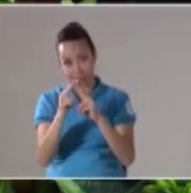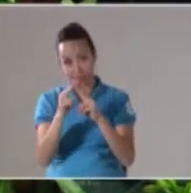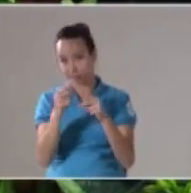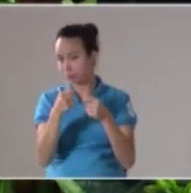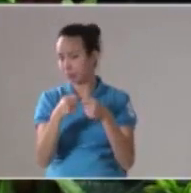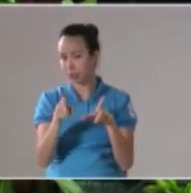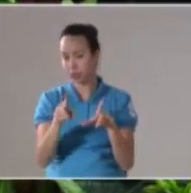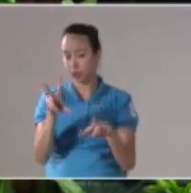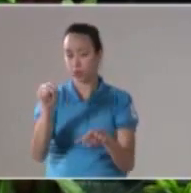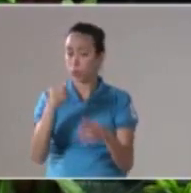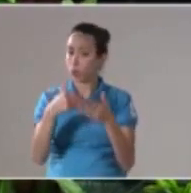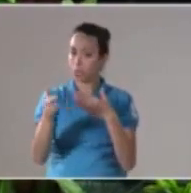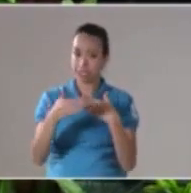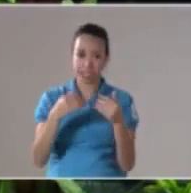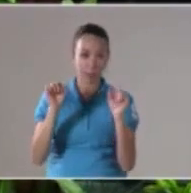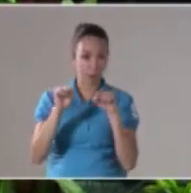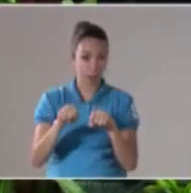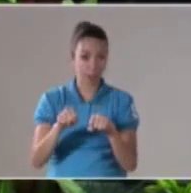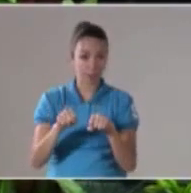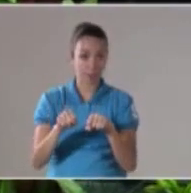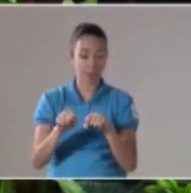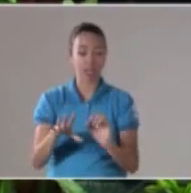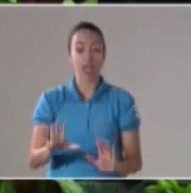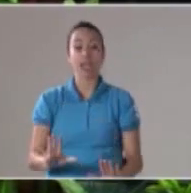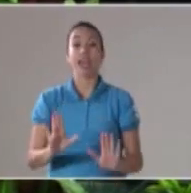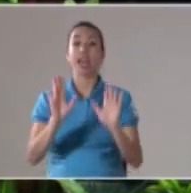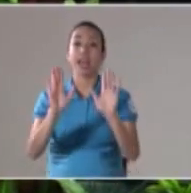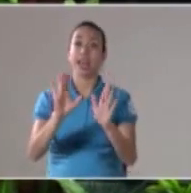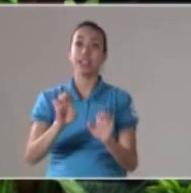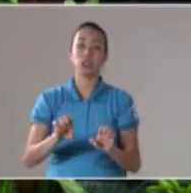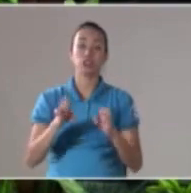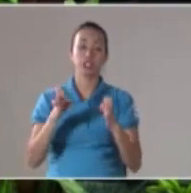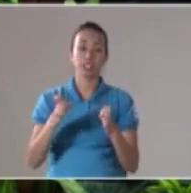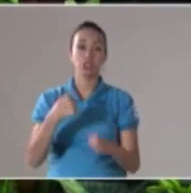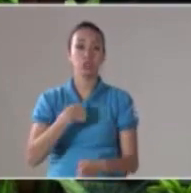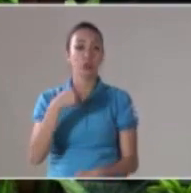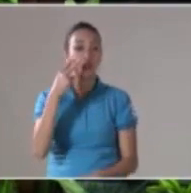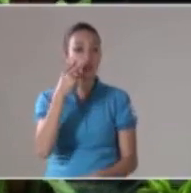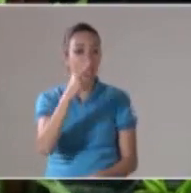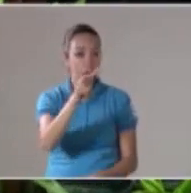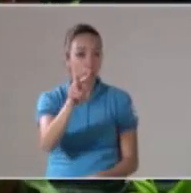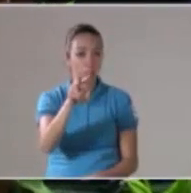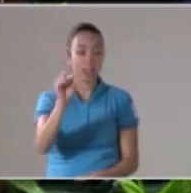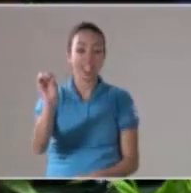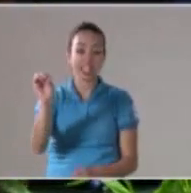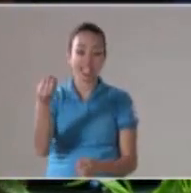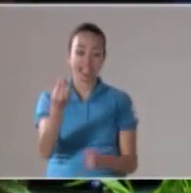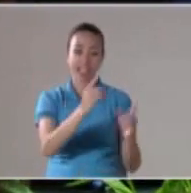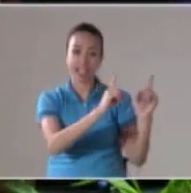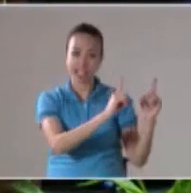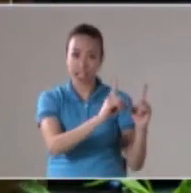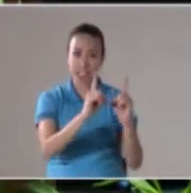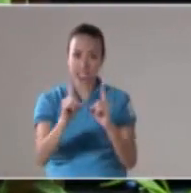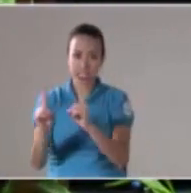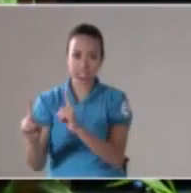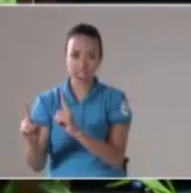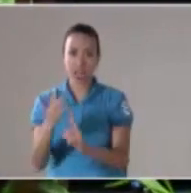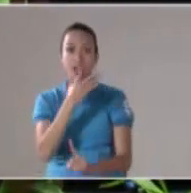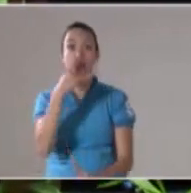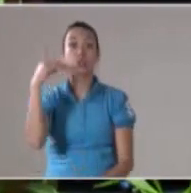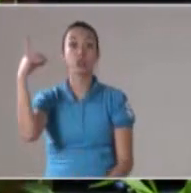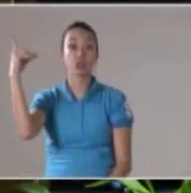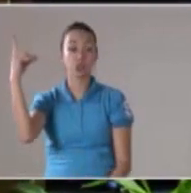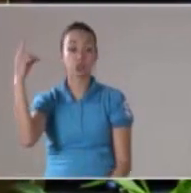veo que en la guianza Dios nos protege, pero que nosotros tenemos